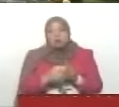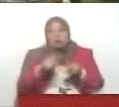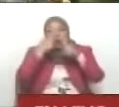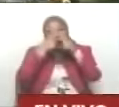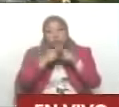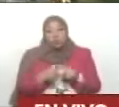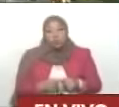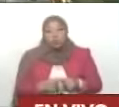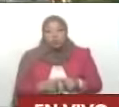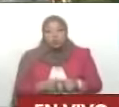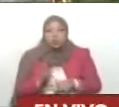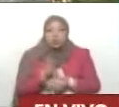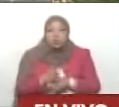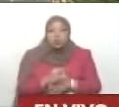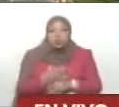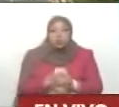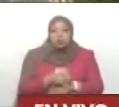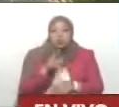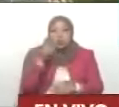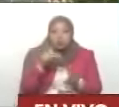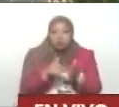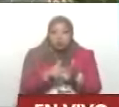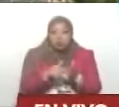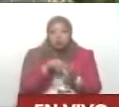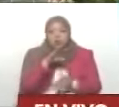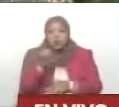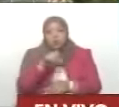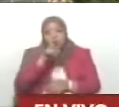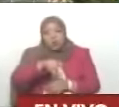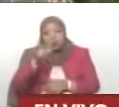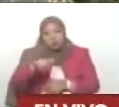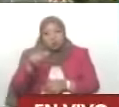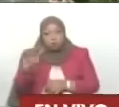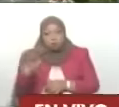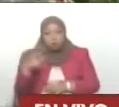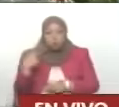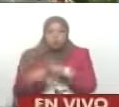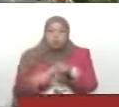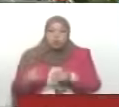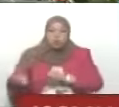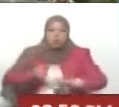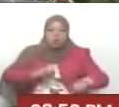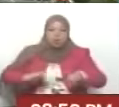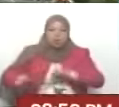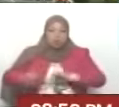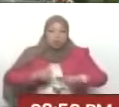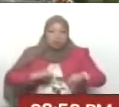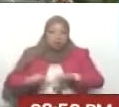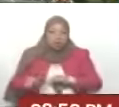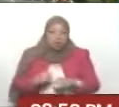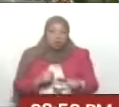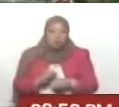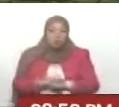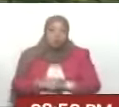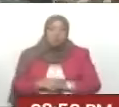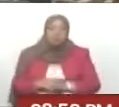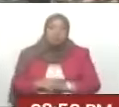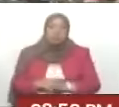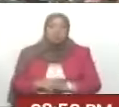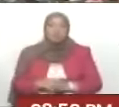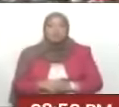total aproximado de 8.400 personas que se movieron,